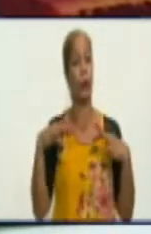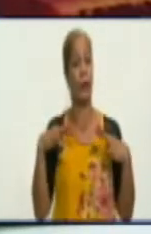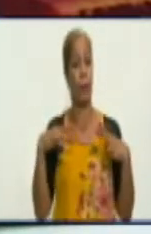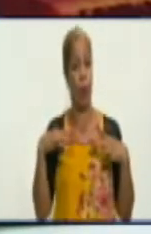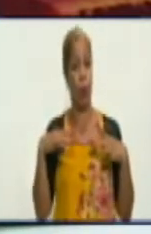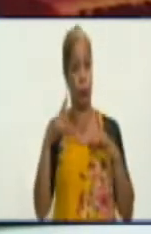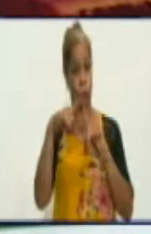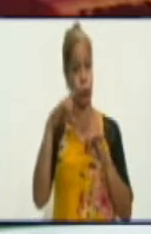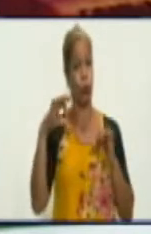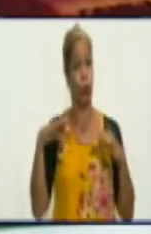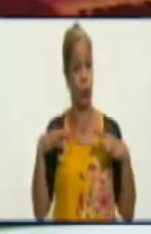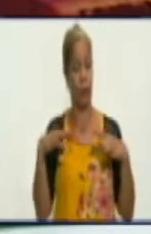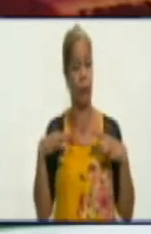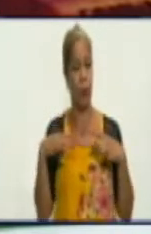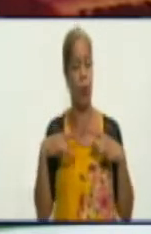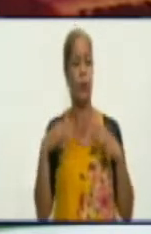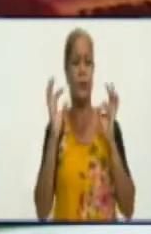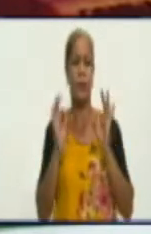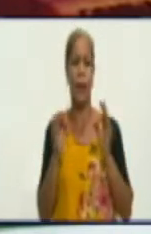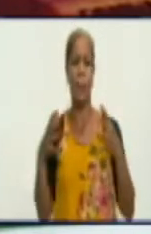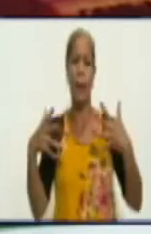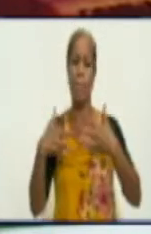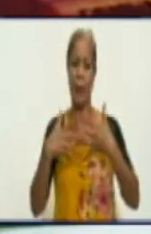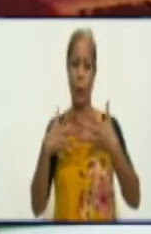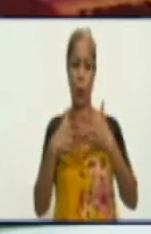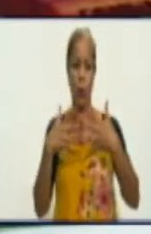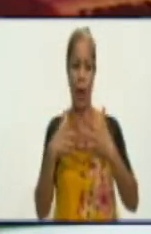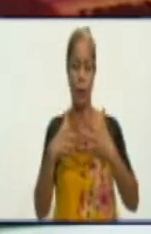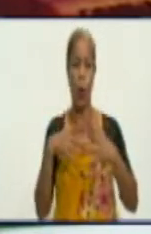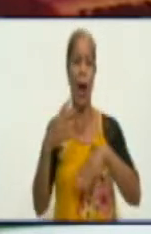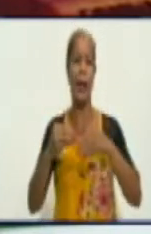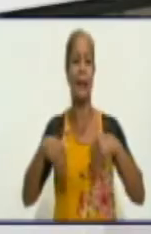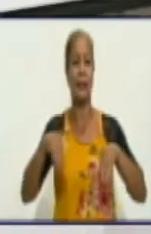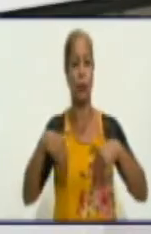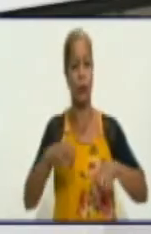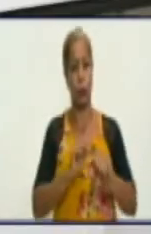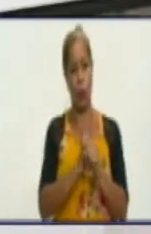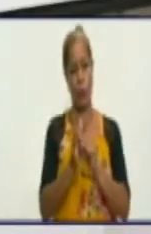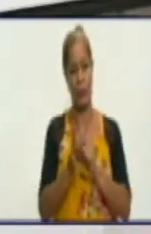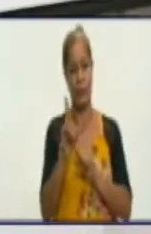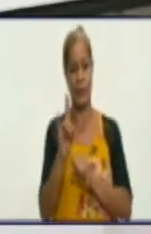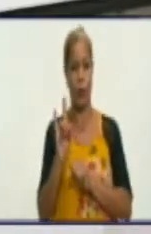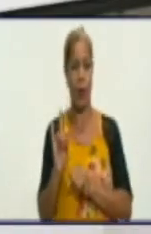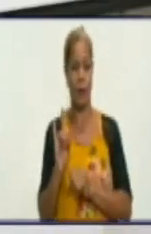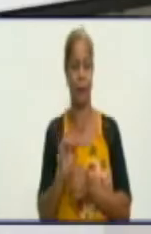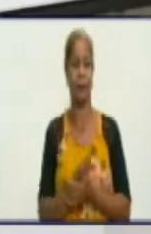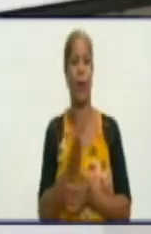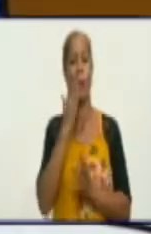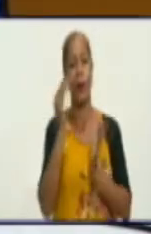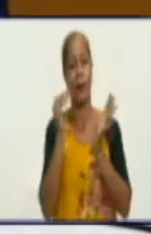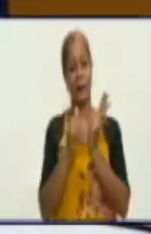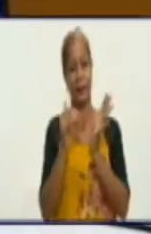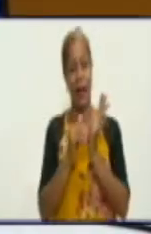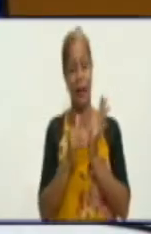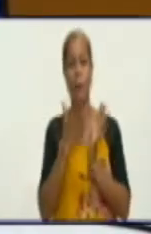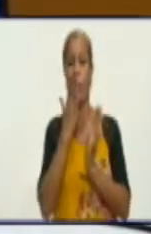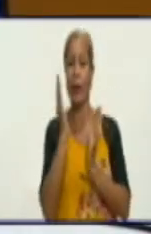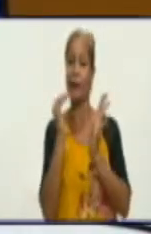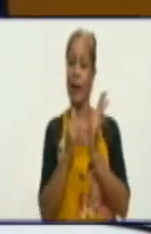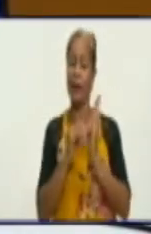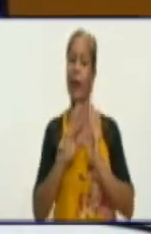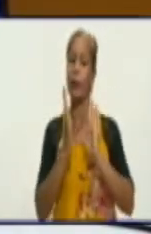directamente vinculado en el enfrentamiento a la COVID-19. Asdrúbal, muy buenas tardes y bienvenido. Sí, buenas tardes, Jorito, a usted y a